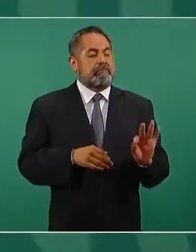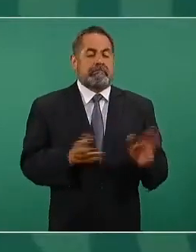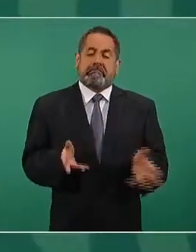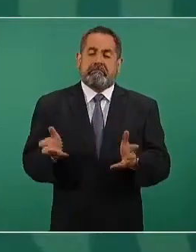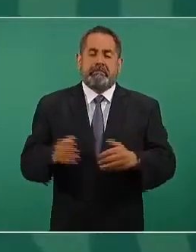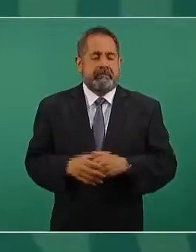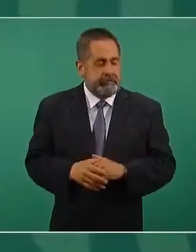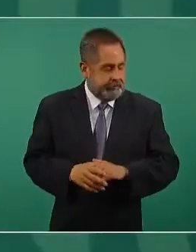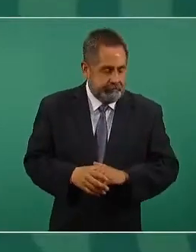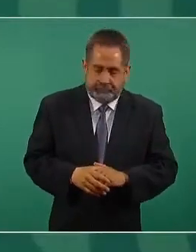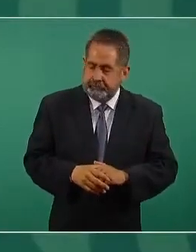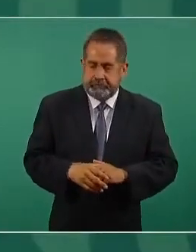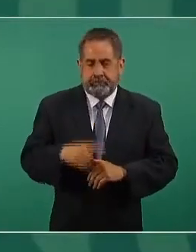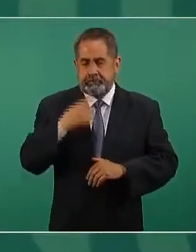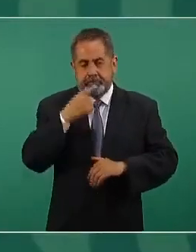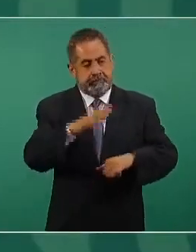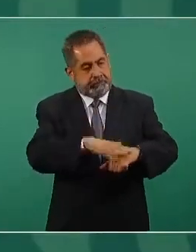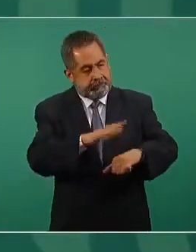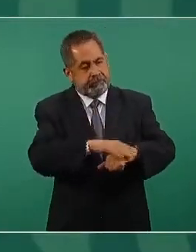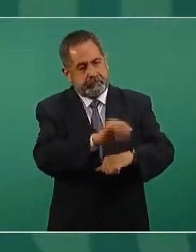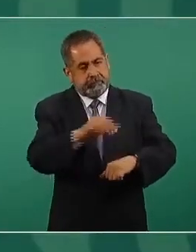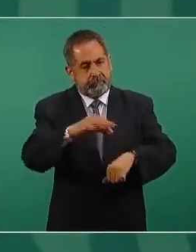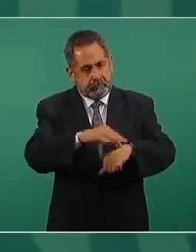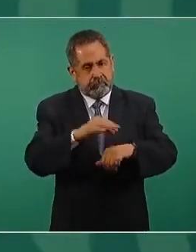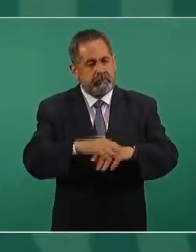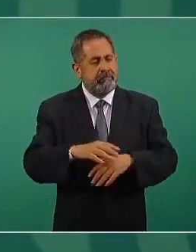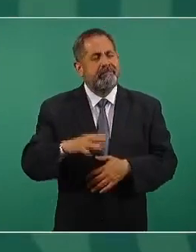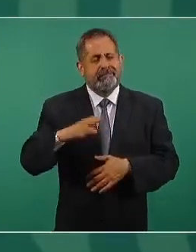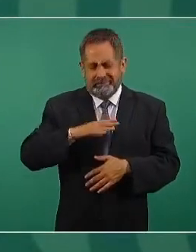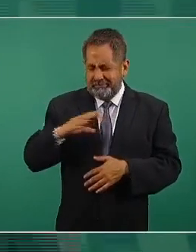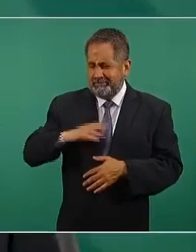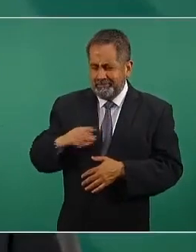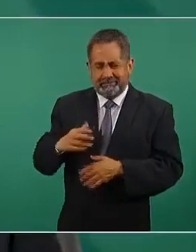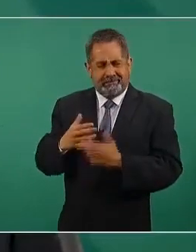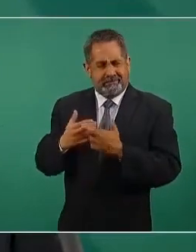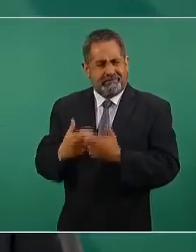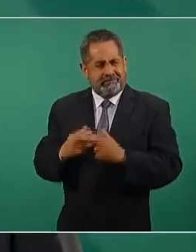Entonces yo les digo a los médicos y a los odontólogos de que existe